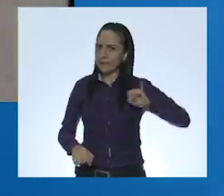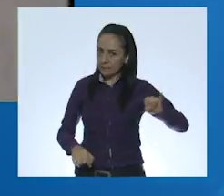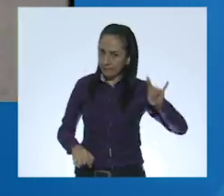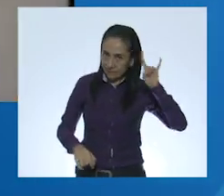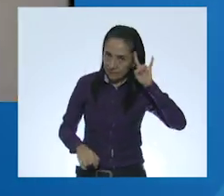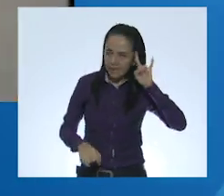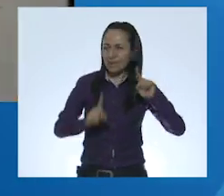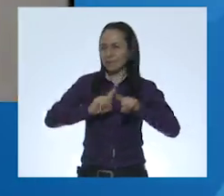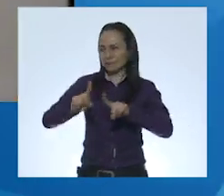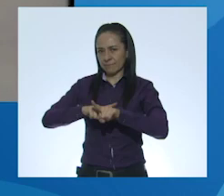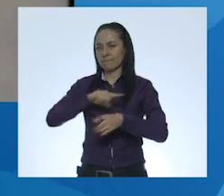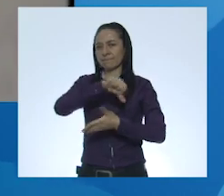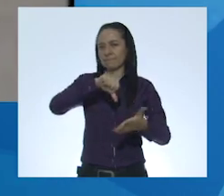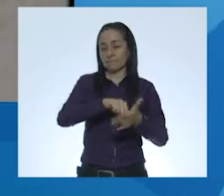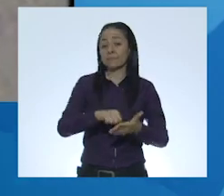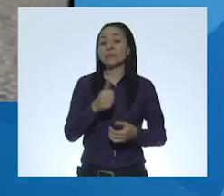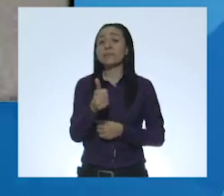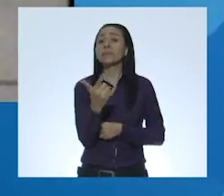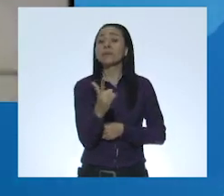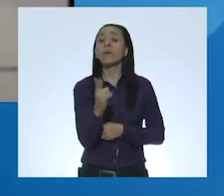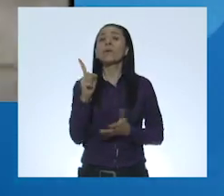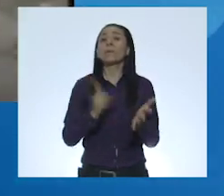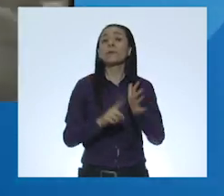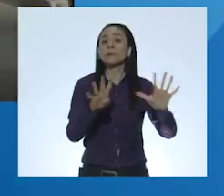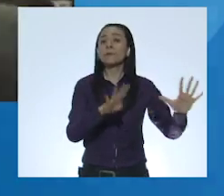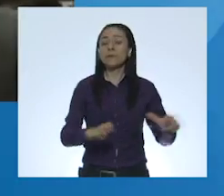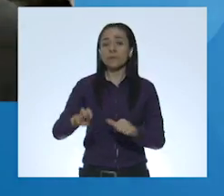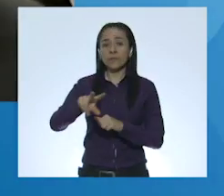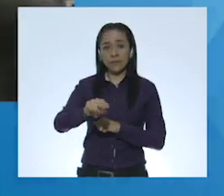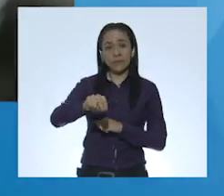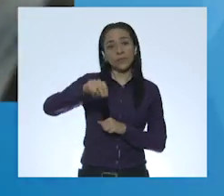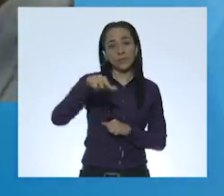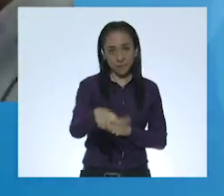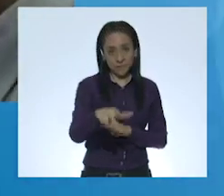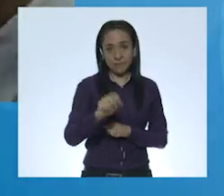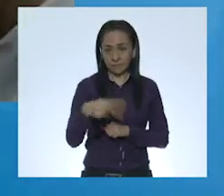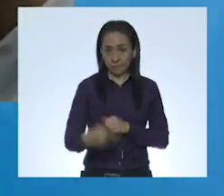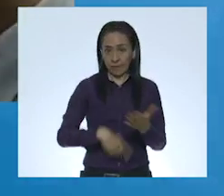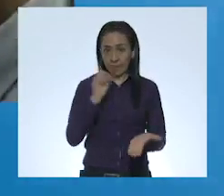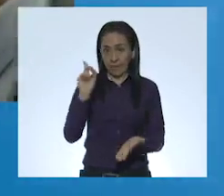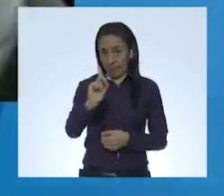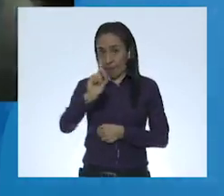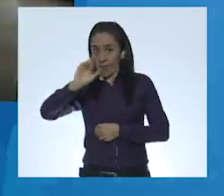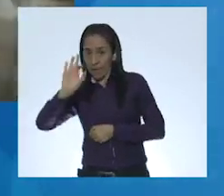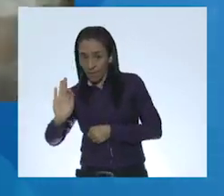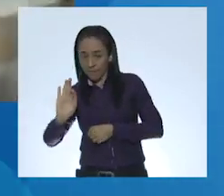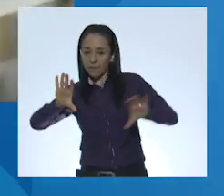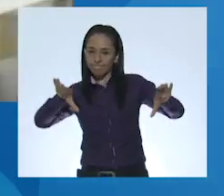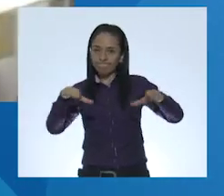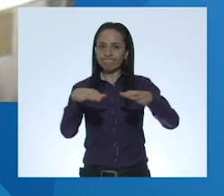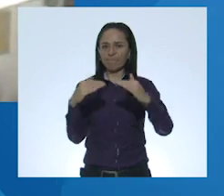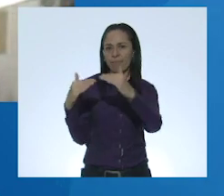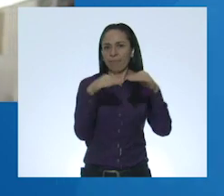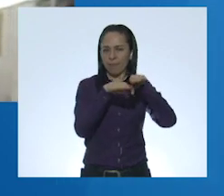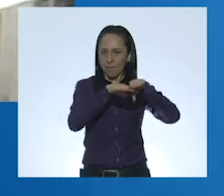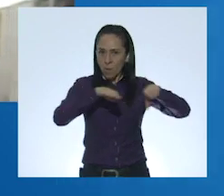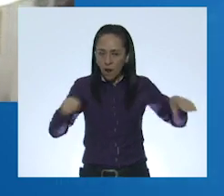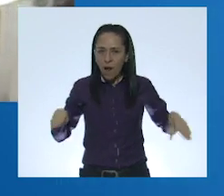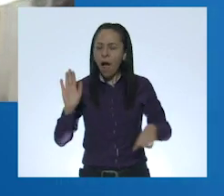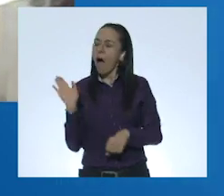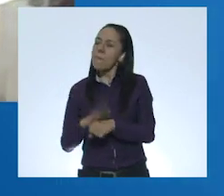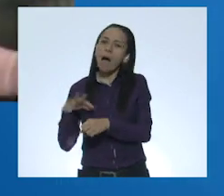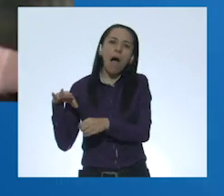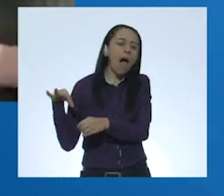6 de julio de 1988, en el Distrito Federal, el Frente Democrático arrasó en las elecciones para